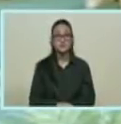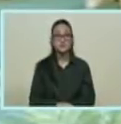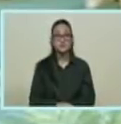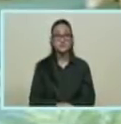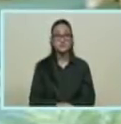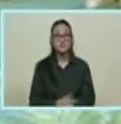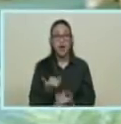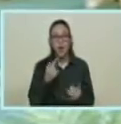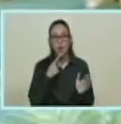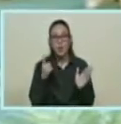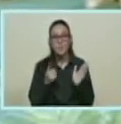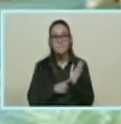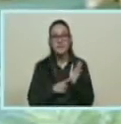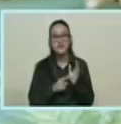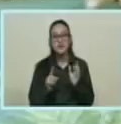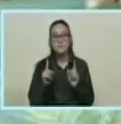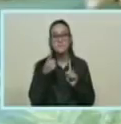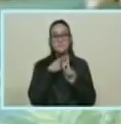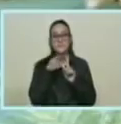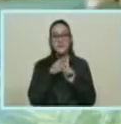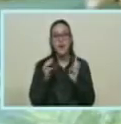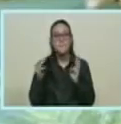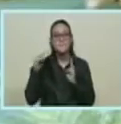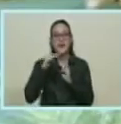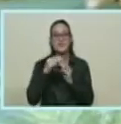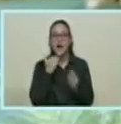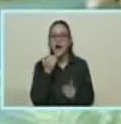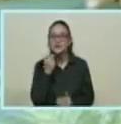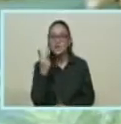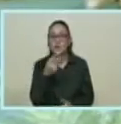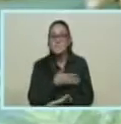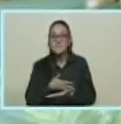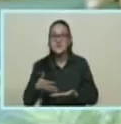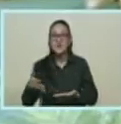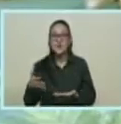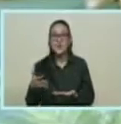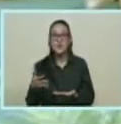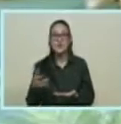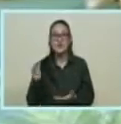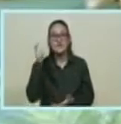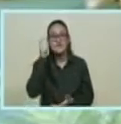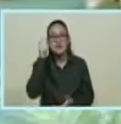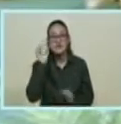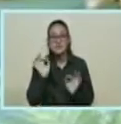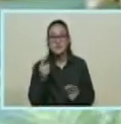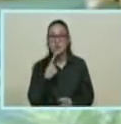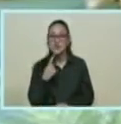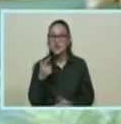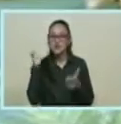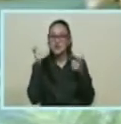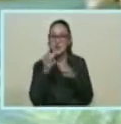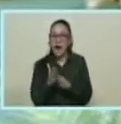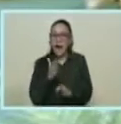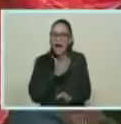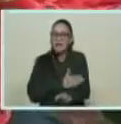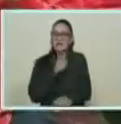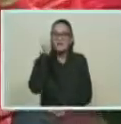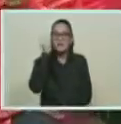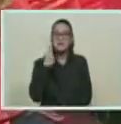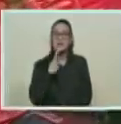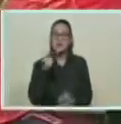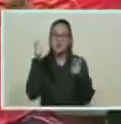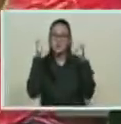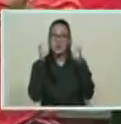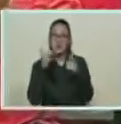Pero estamos cumpliendo la primera meta, casi ya. Vamos a llegar a 2 millones en la fecha que dijo Chávez. Antes de la fecha que dijo el